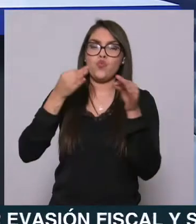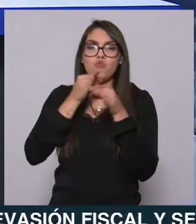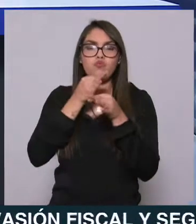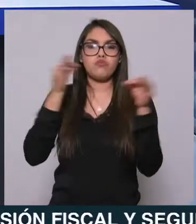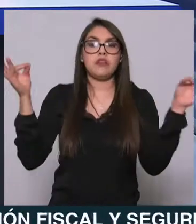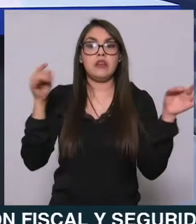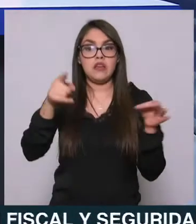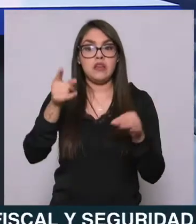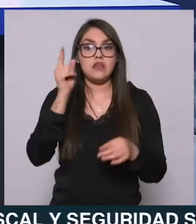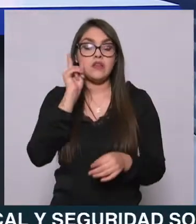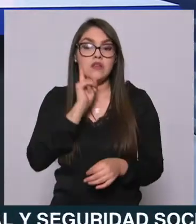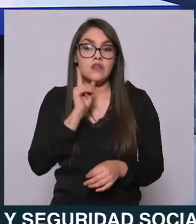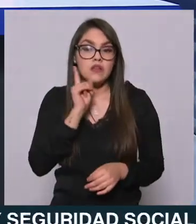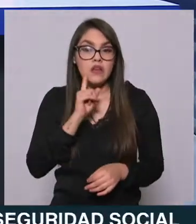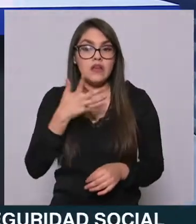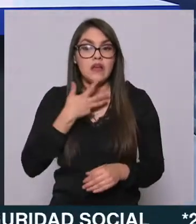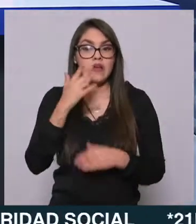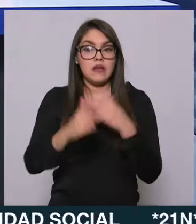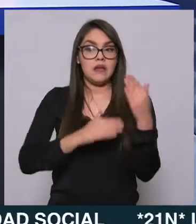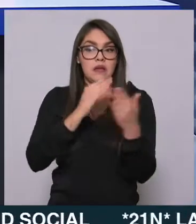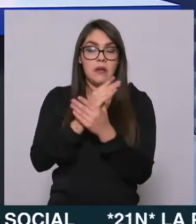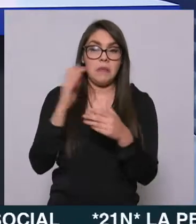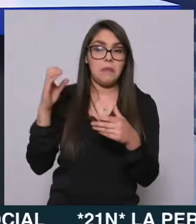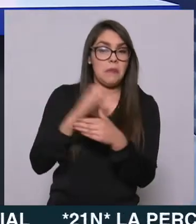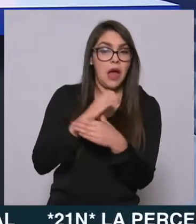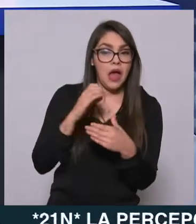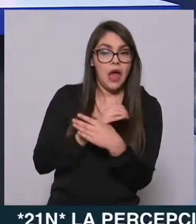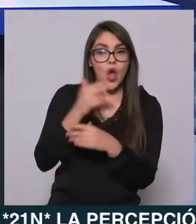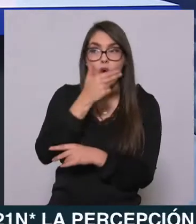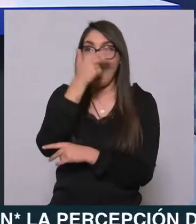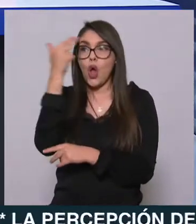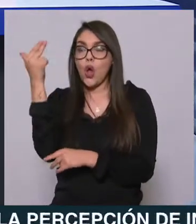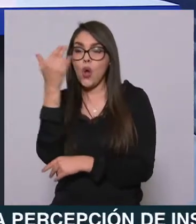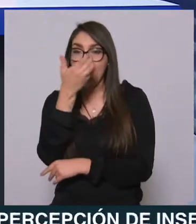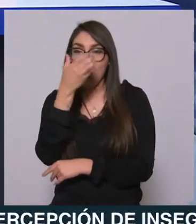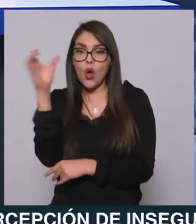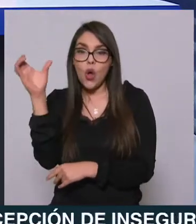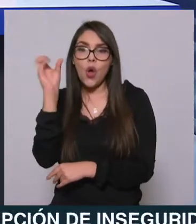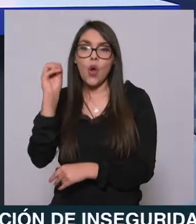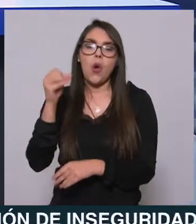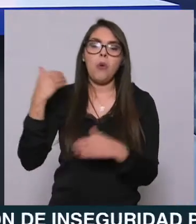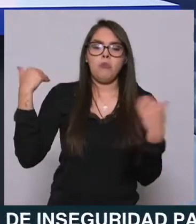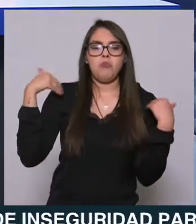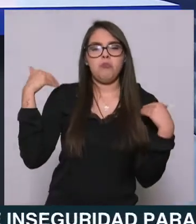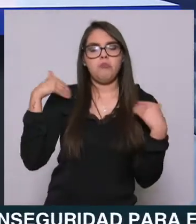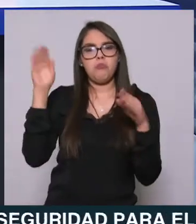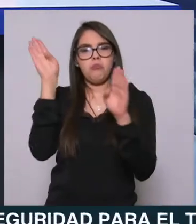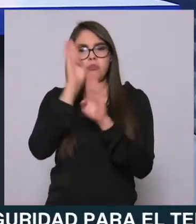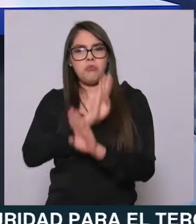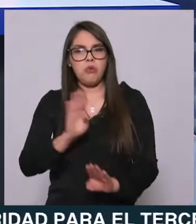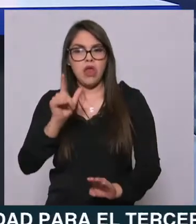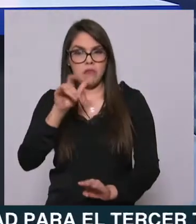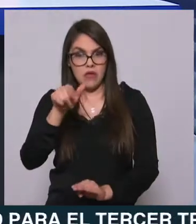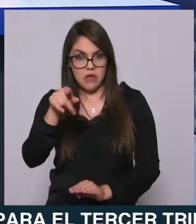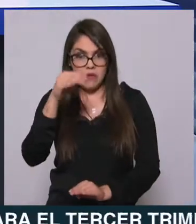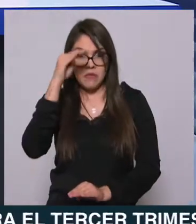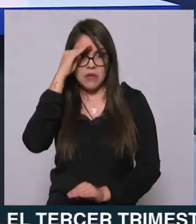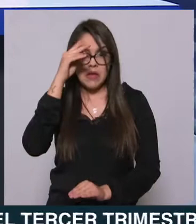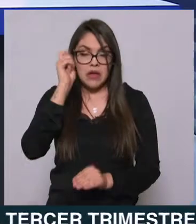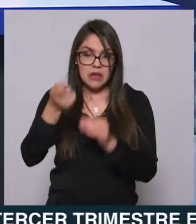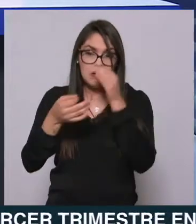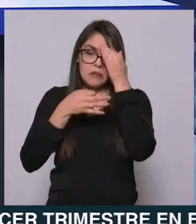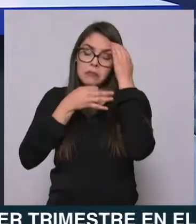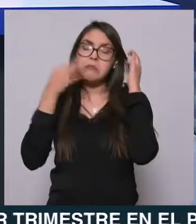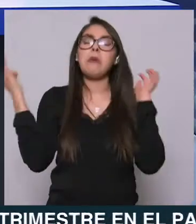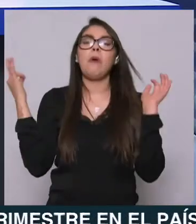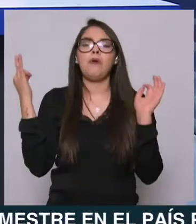niña estaba en un bar, en un hotel de la carretera Cuernavaca o paseando por la Alameda Central? ¿Esto es nota?